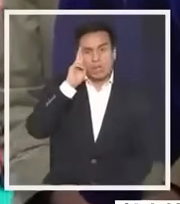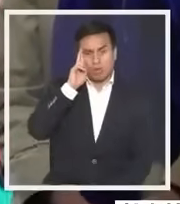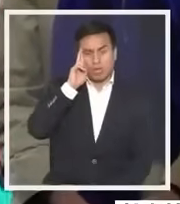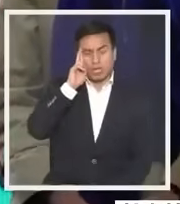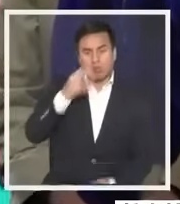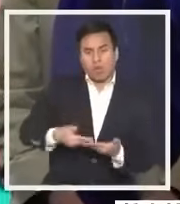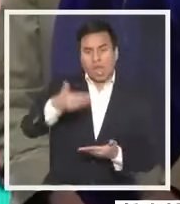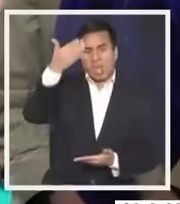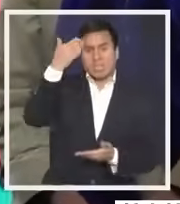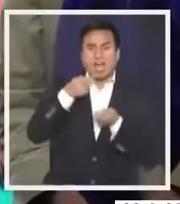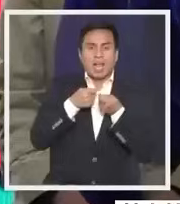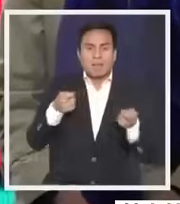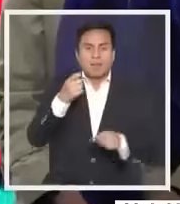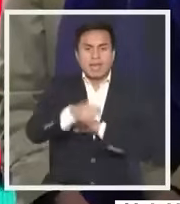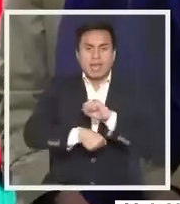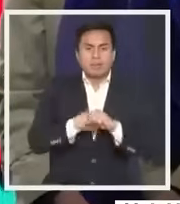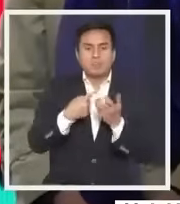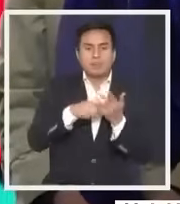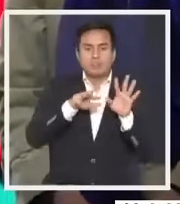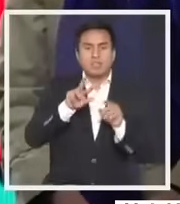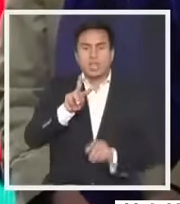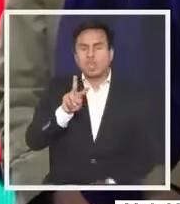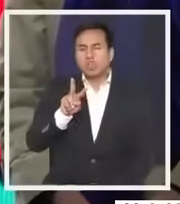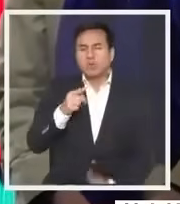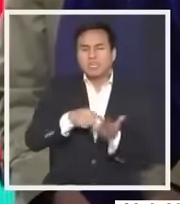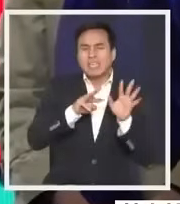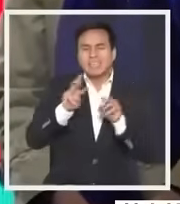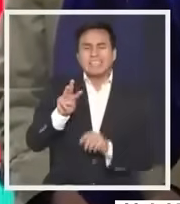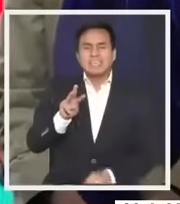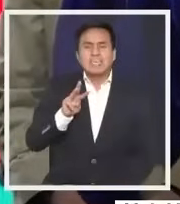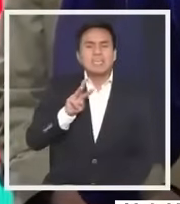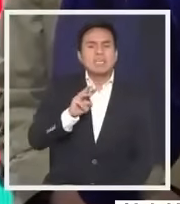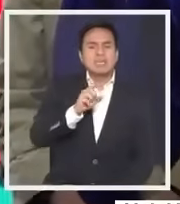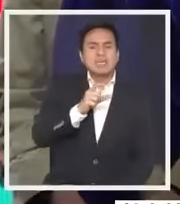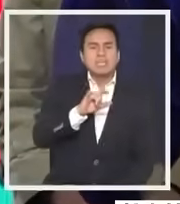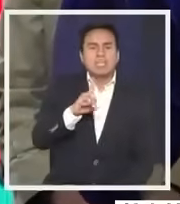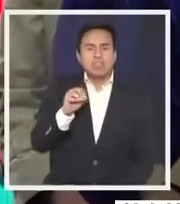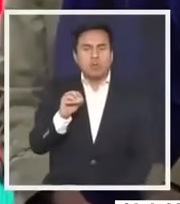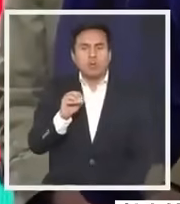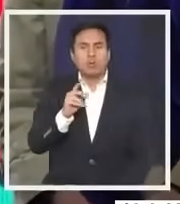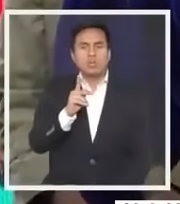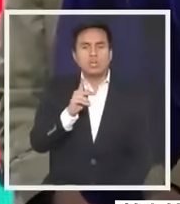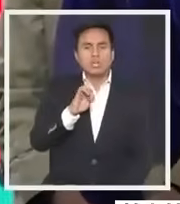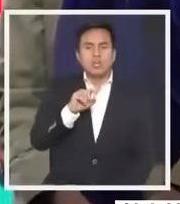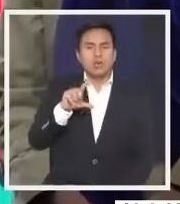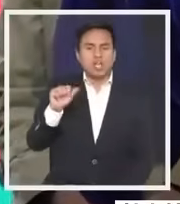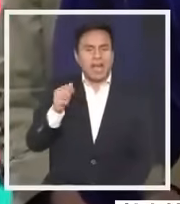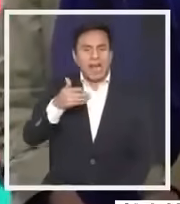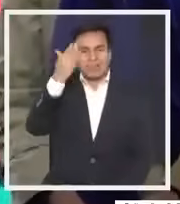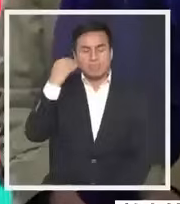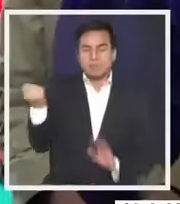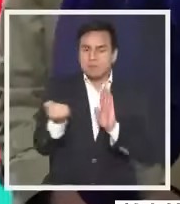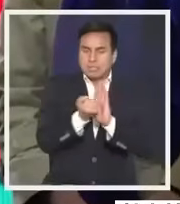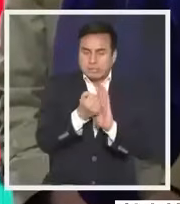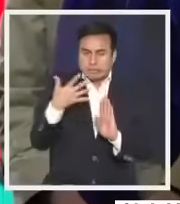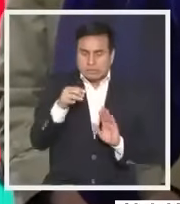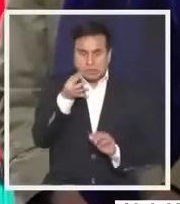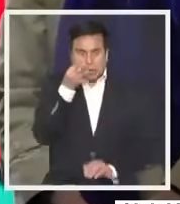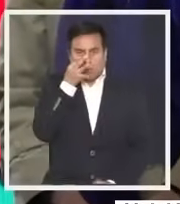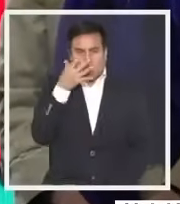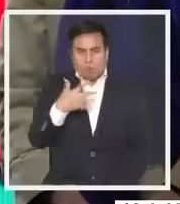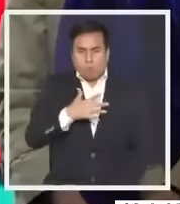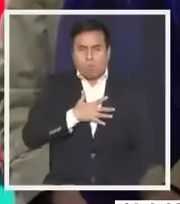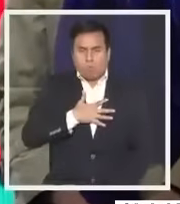esa campaña del 92-93 de Guido Vecchiola, que fue muy marcadora en su época y hoy